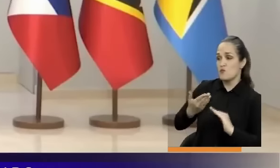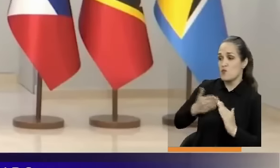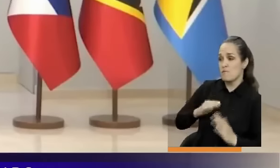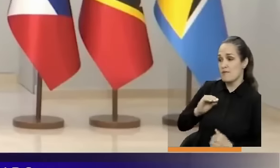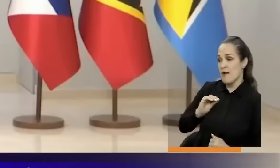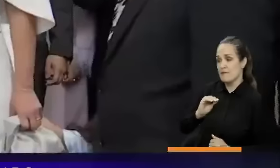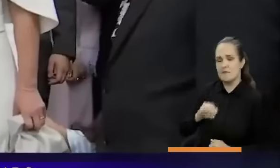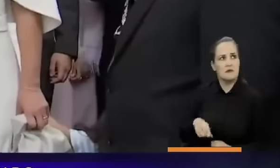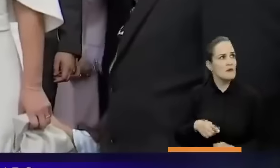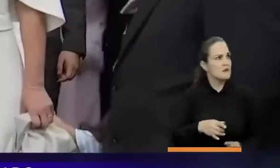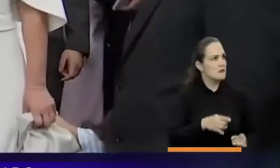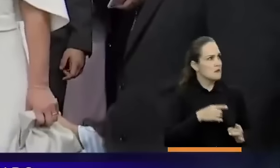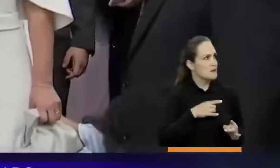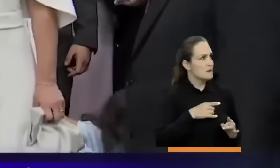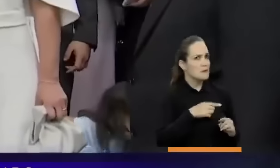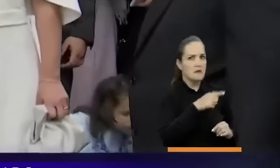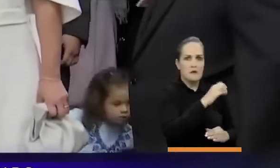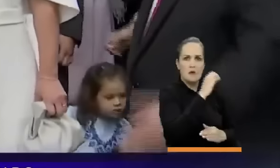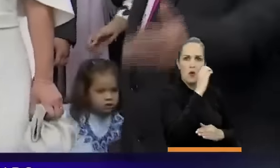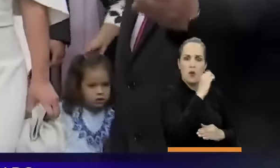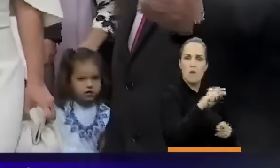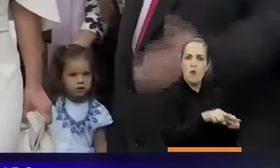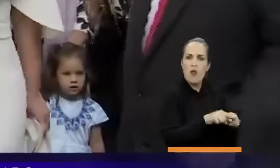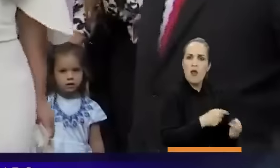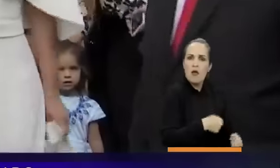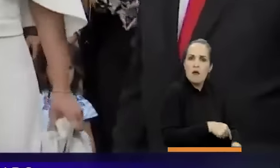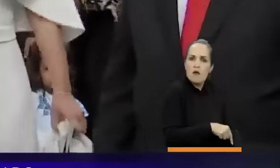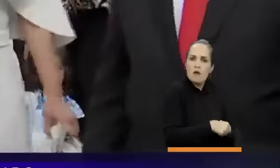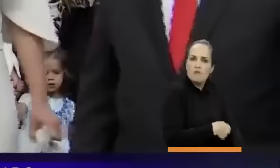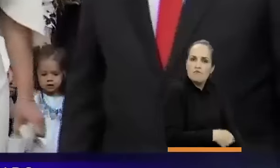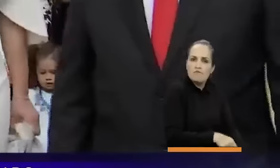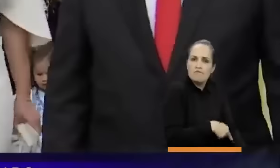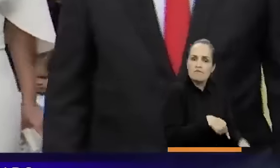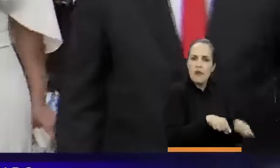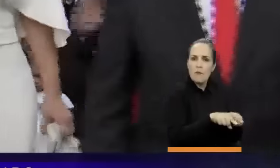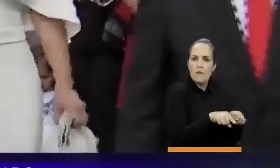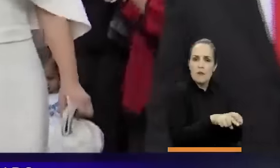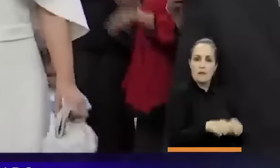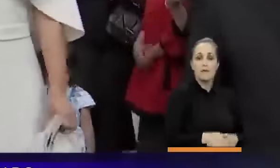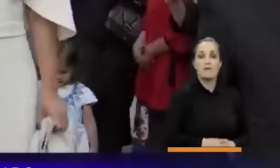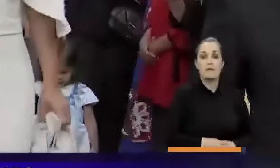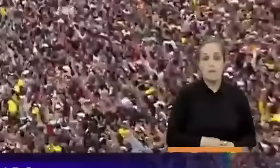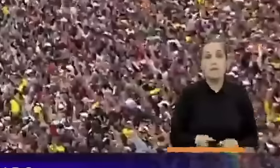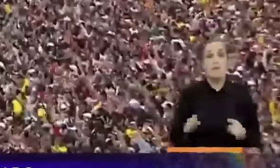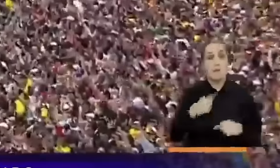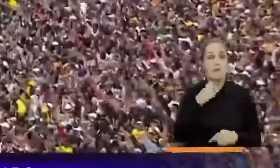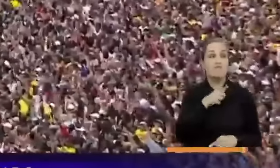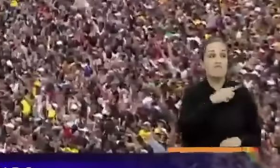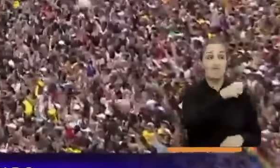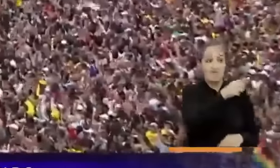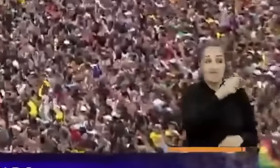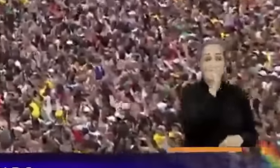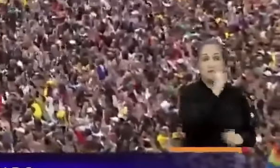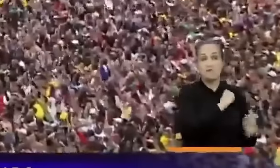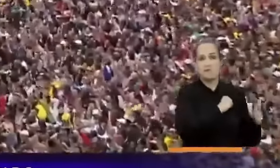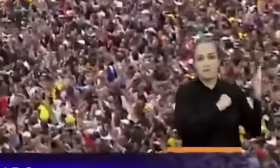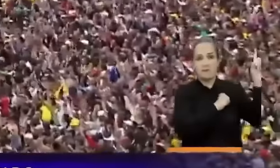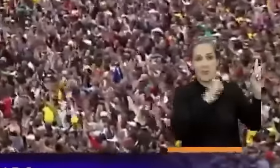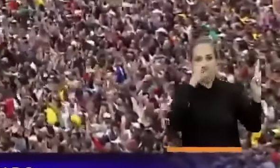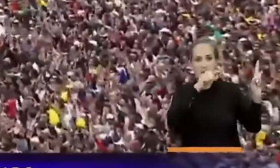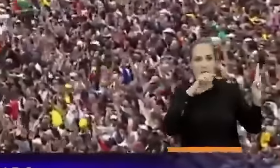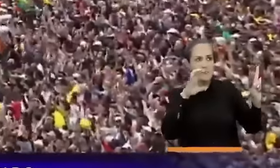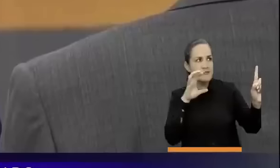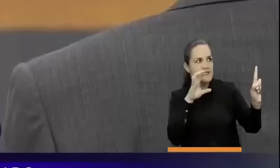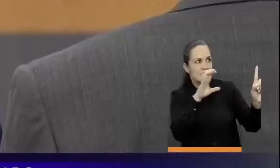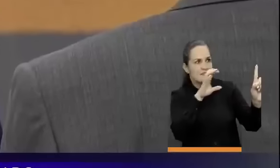hermana nación el comunicado también subraya que desde el inicio del mandato de Petro la oligarquía ha intentado acorralarlo y evitar que